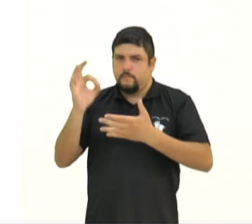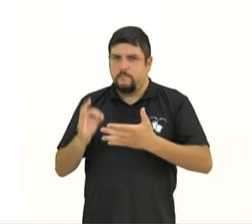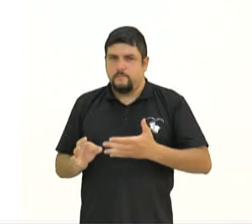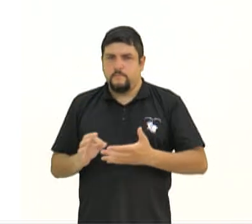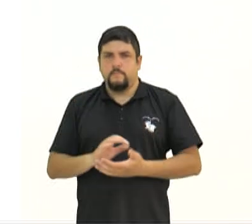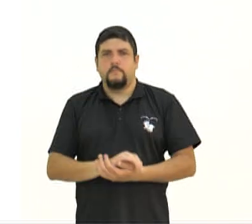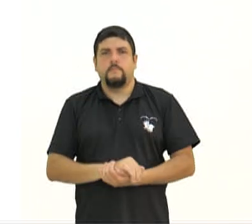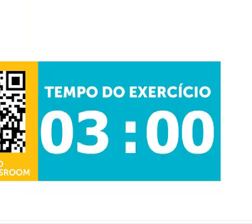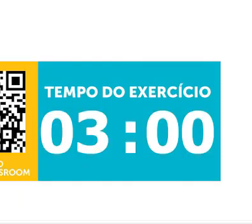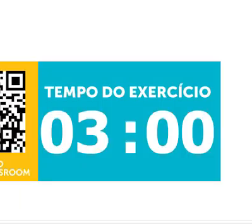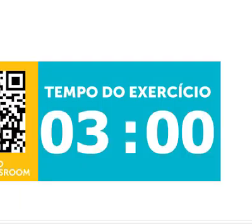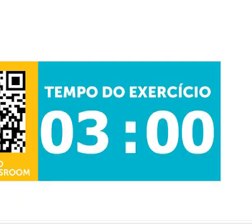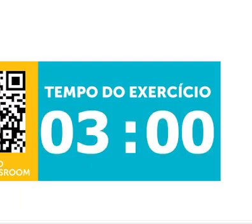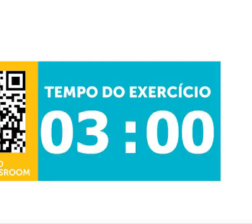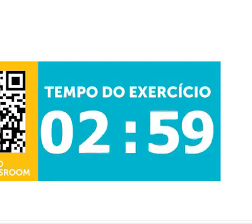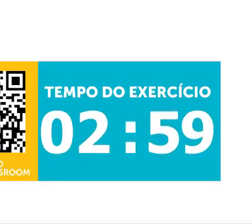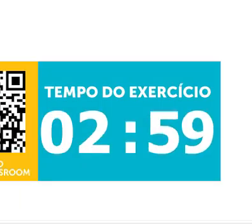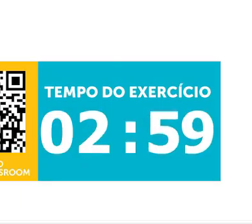corrigir.